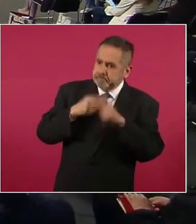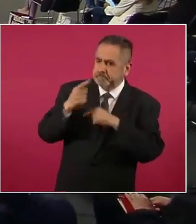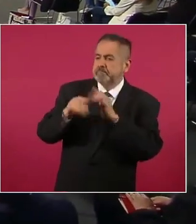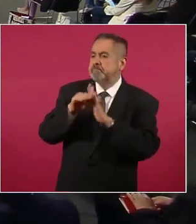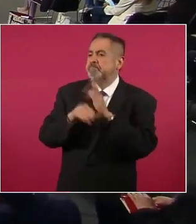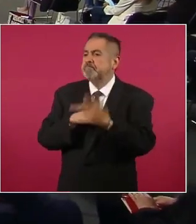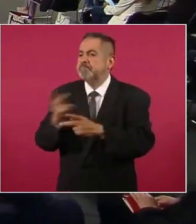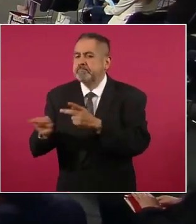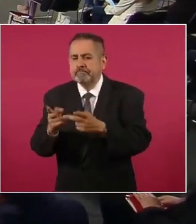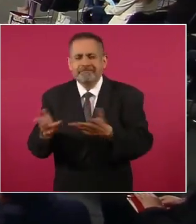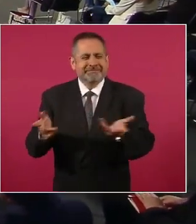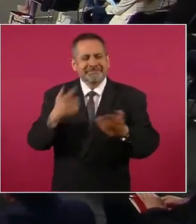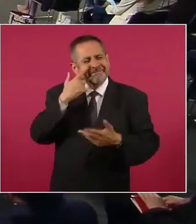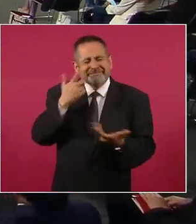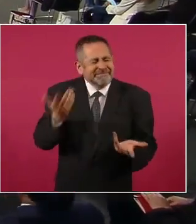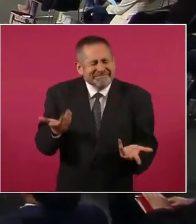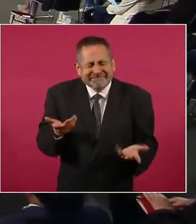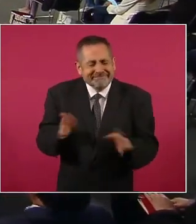pero miren,